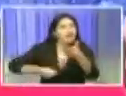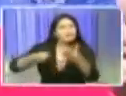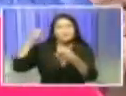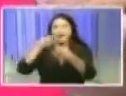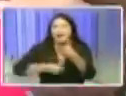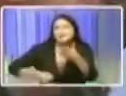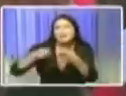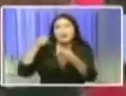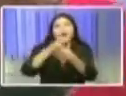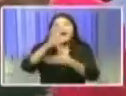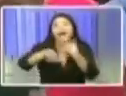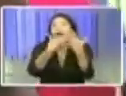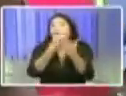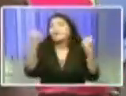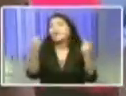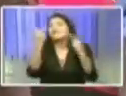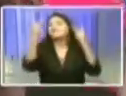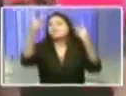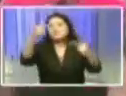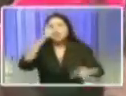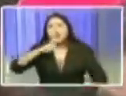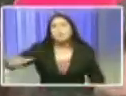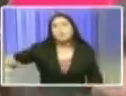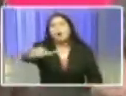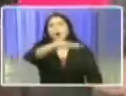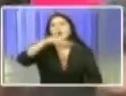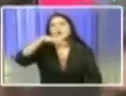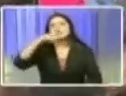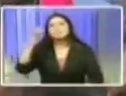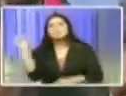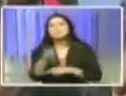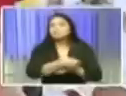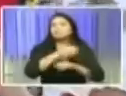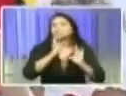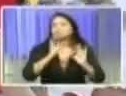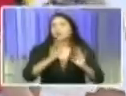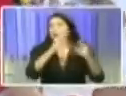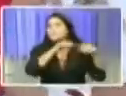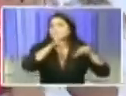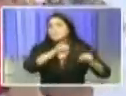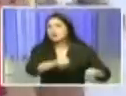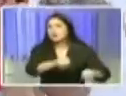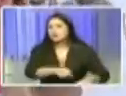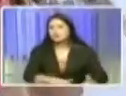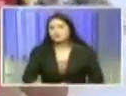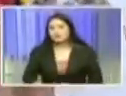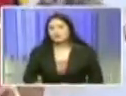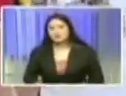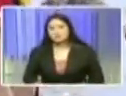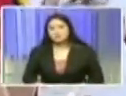hasta la victoria final de nuestro pueblo ante las fuerzas imperialistas.